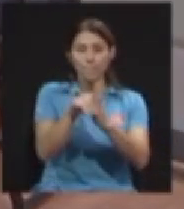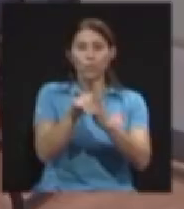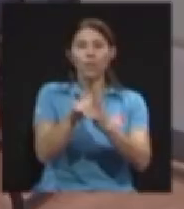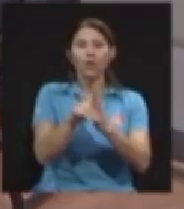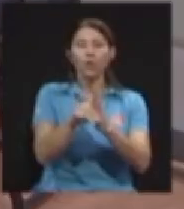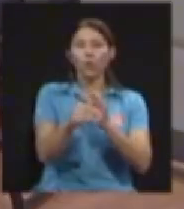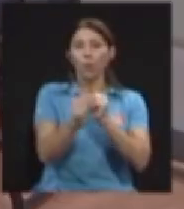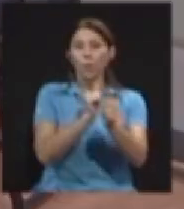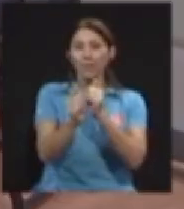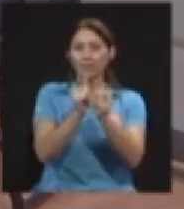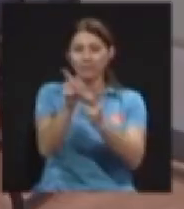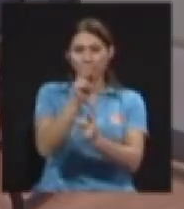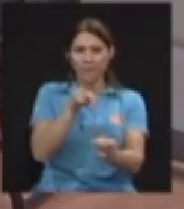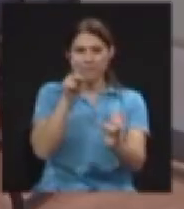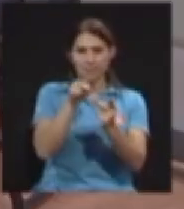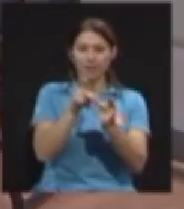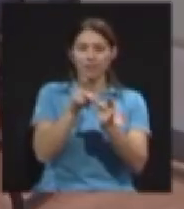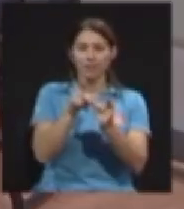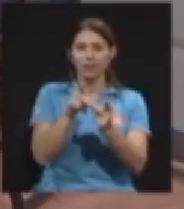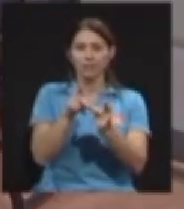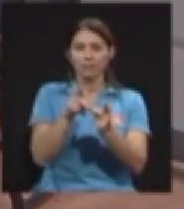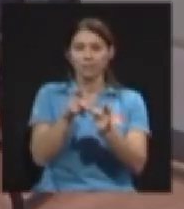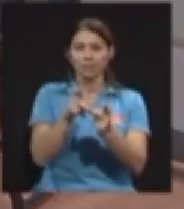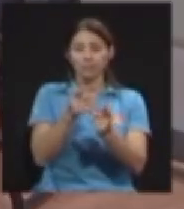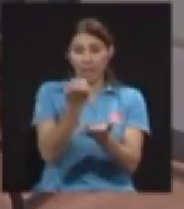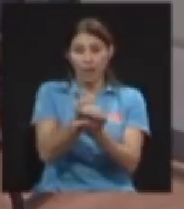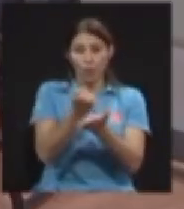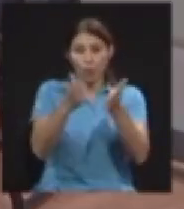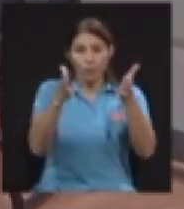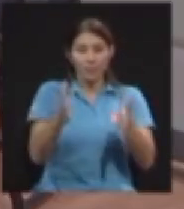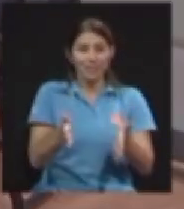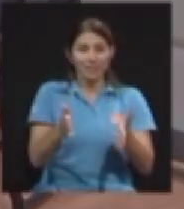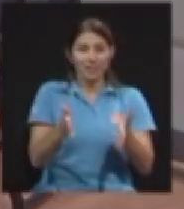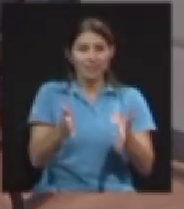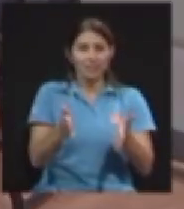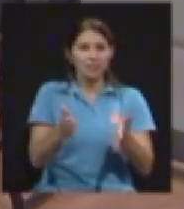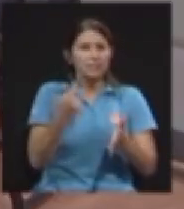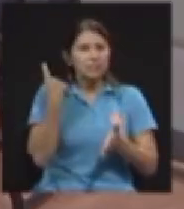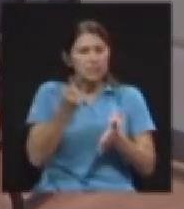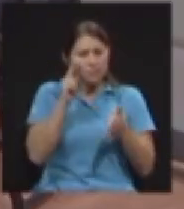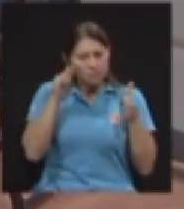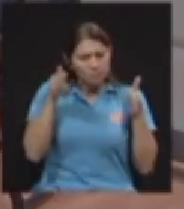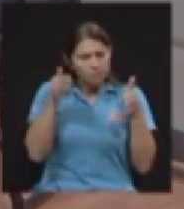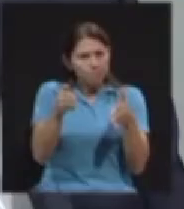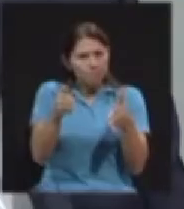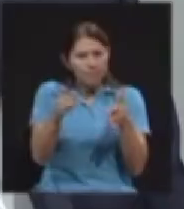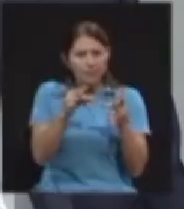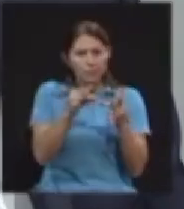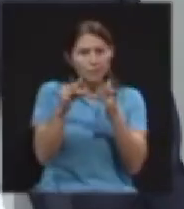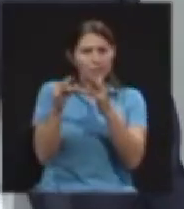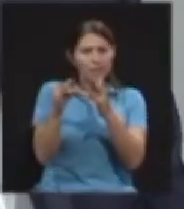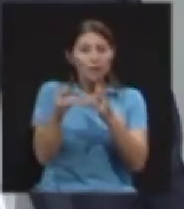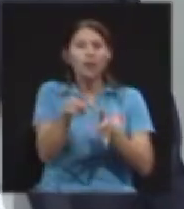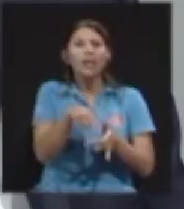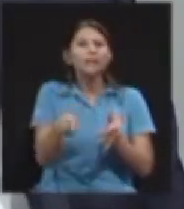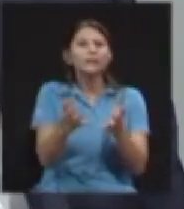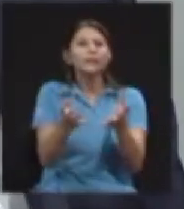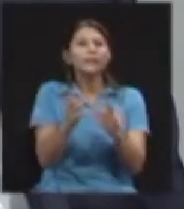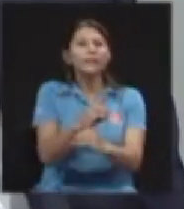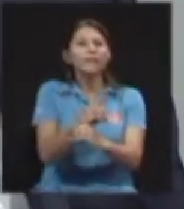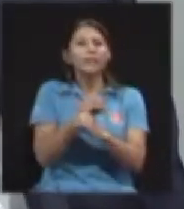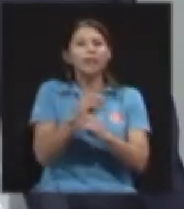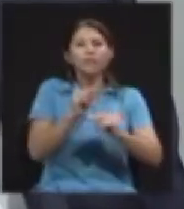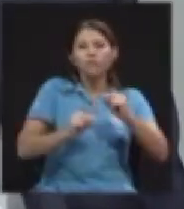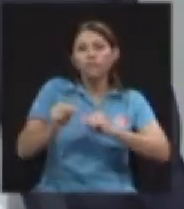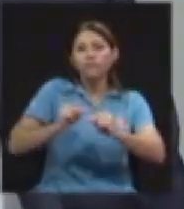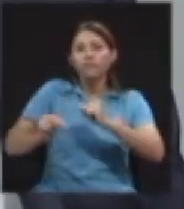perfecta y sobre el cual se especializaron los economistas se afanan en defender el mercado, pero basado en la competencia. Pues el